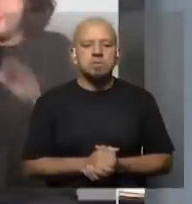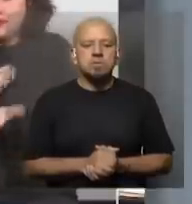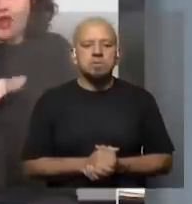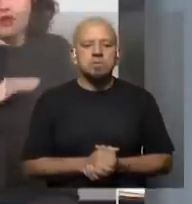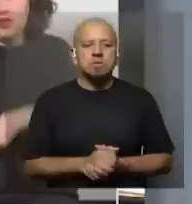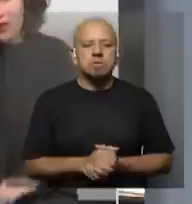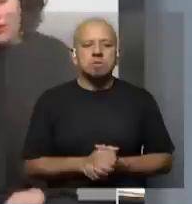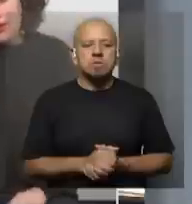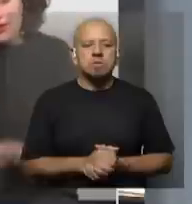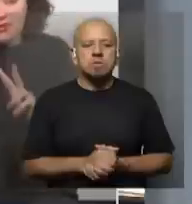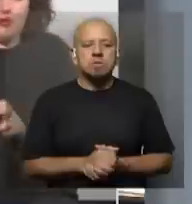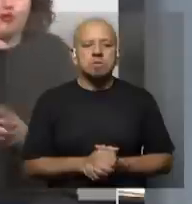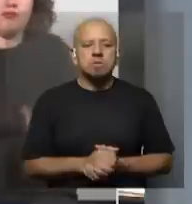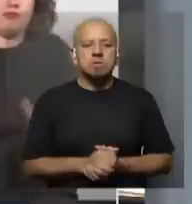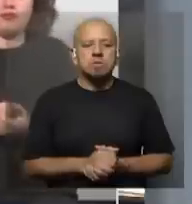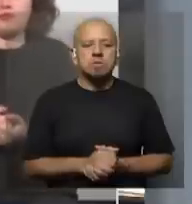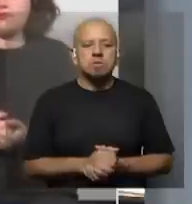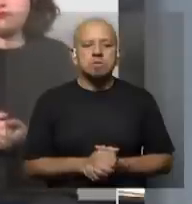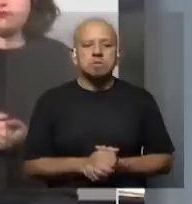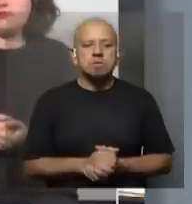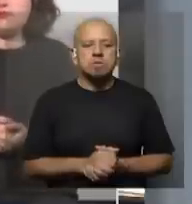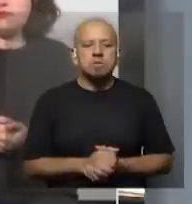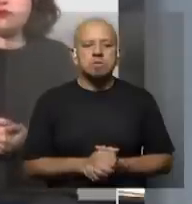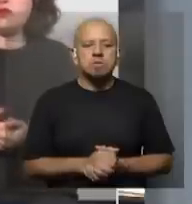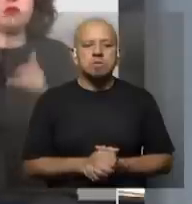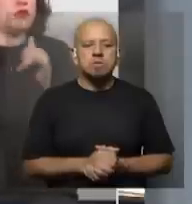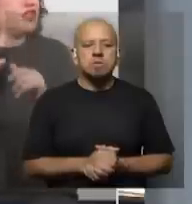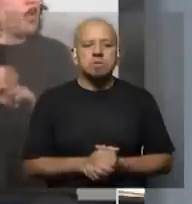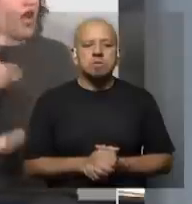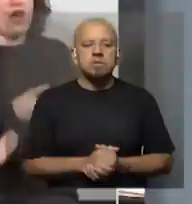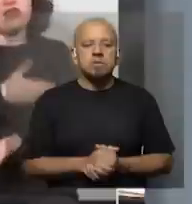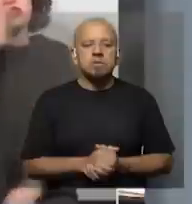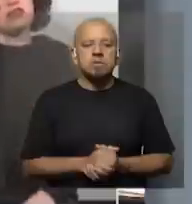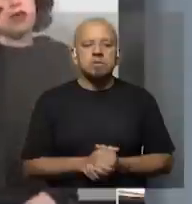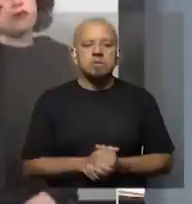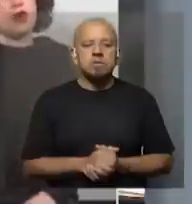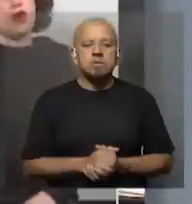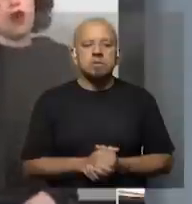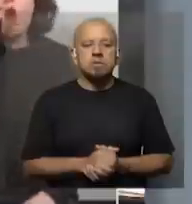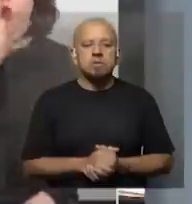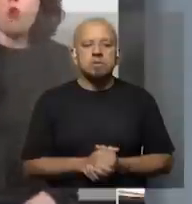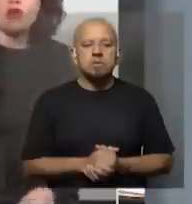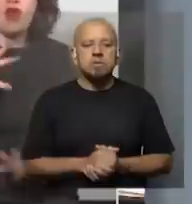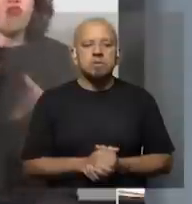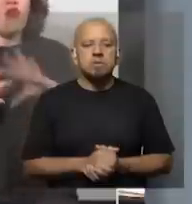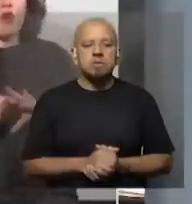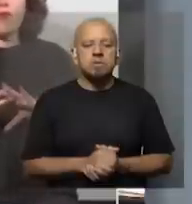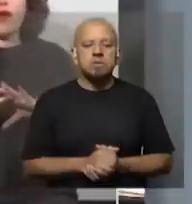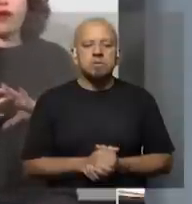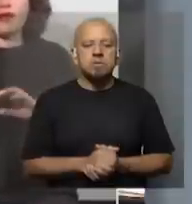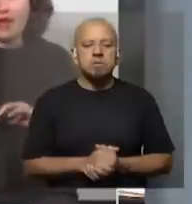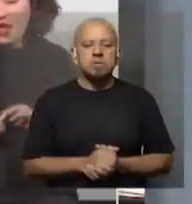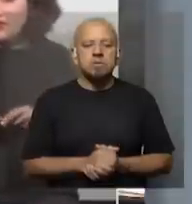del tema y si me voy a enterado antes tenía la única potestad que pudiéramos tener